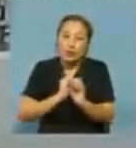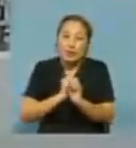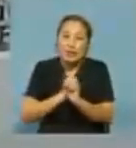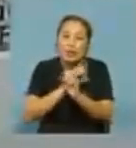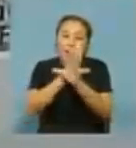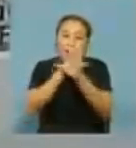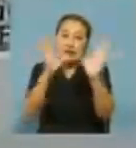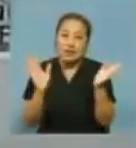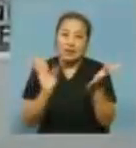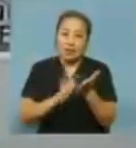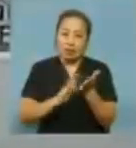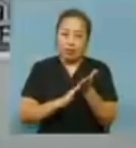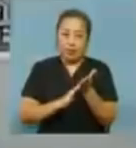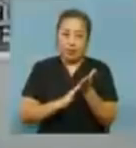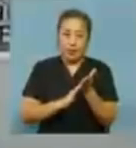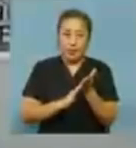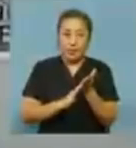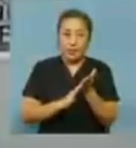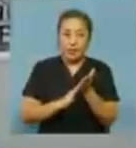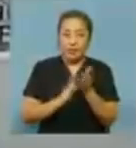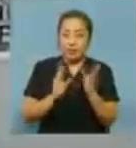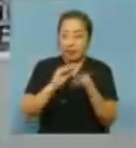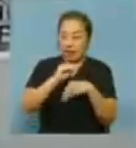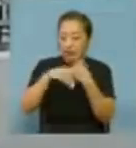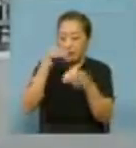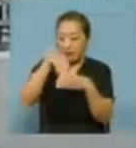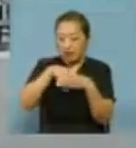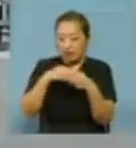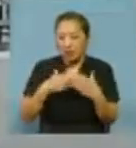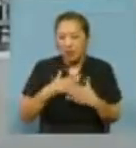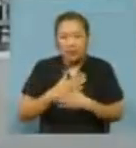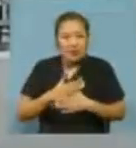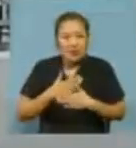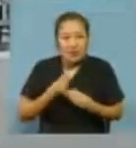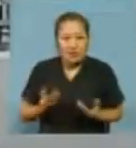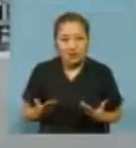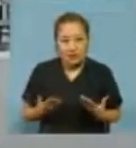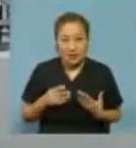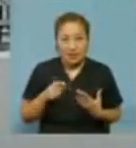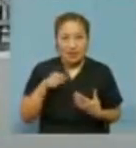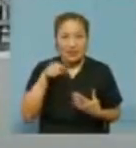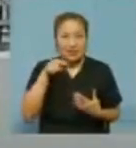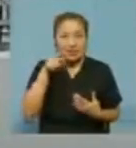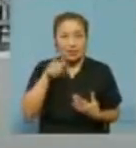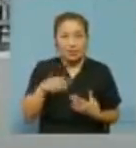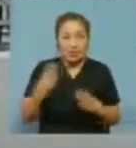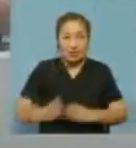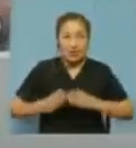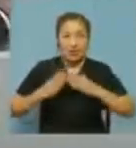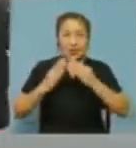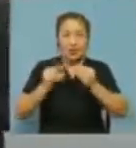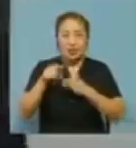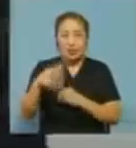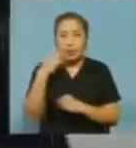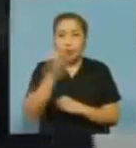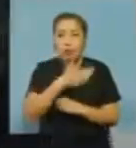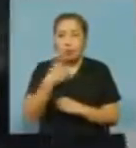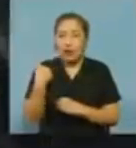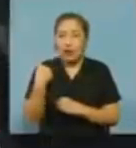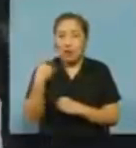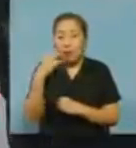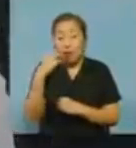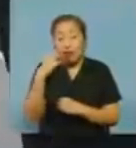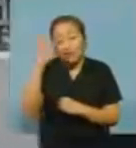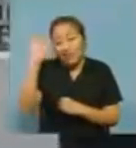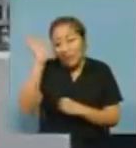con lo que pasa desde el lado muy íntimo de la familia y también, por supuesto, con el aporte que pueda hacer este papá que,